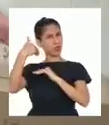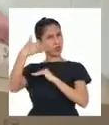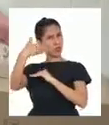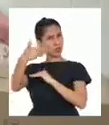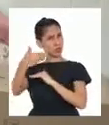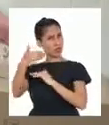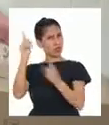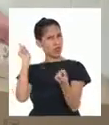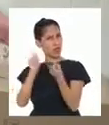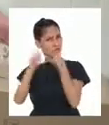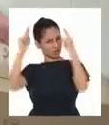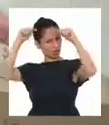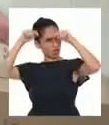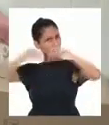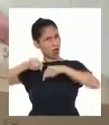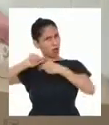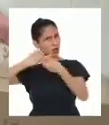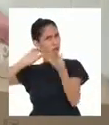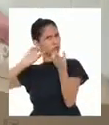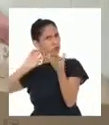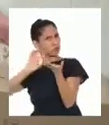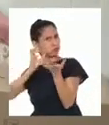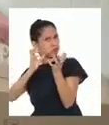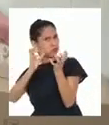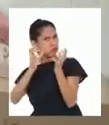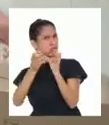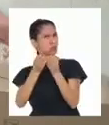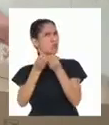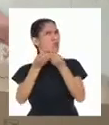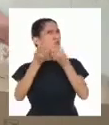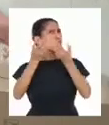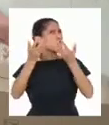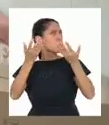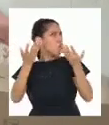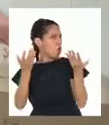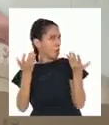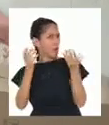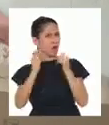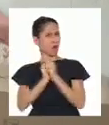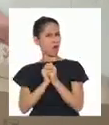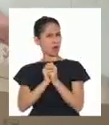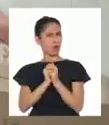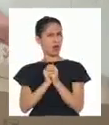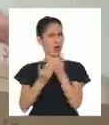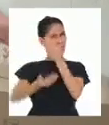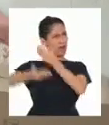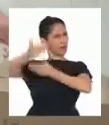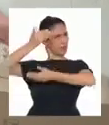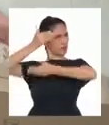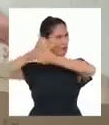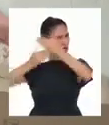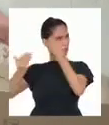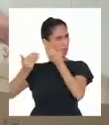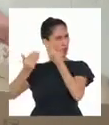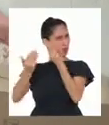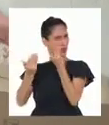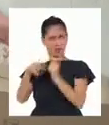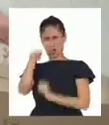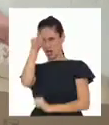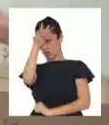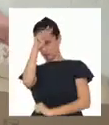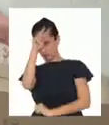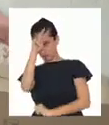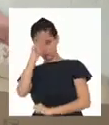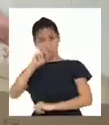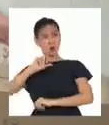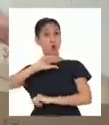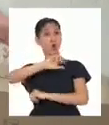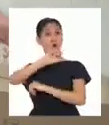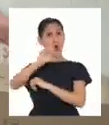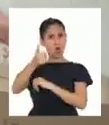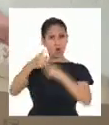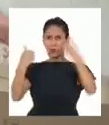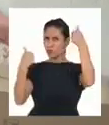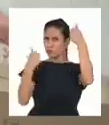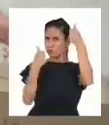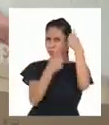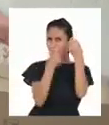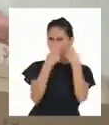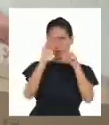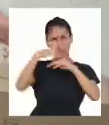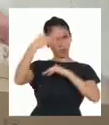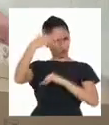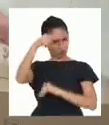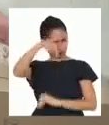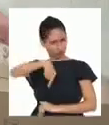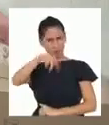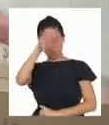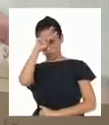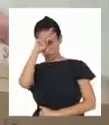estos últimos 200 años, cuando pasamos de ser una colonia a una república independiente? Creo que será necesario